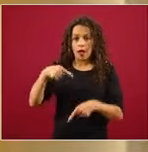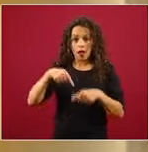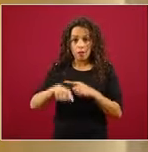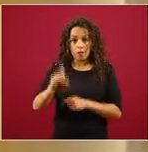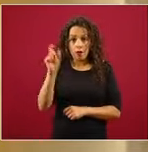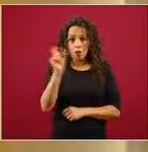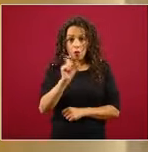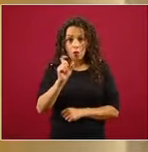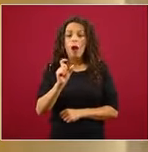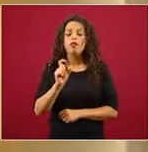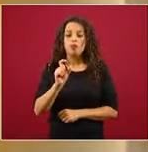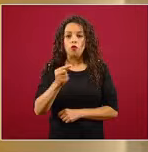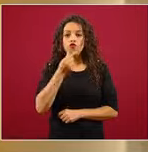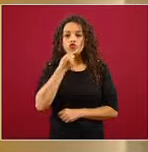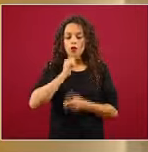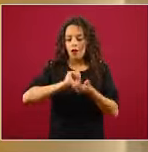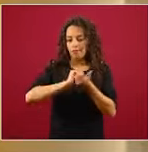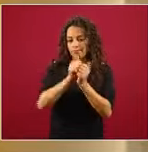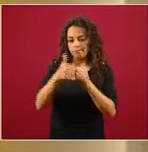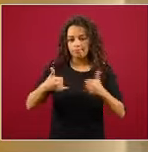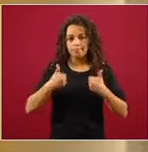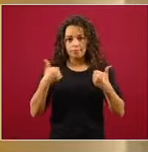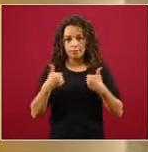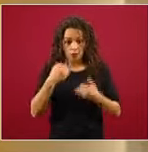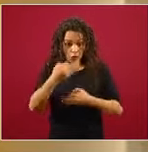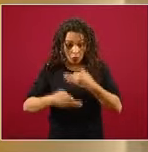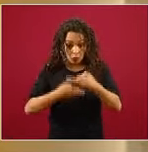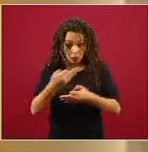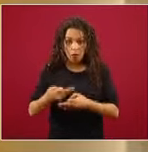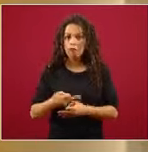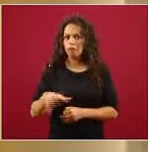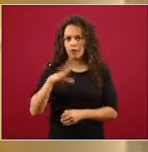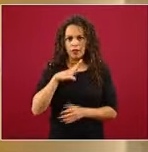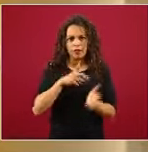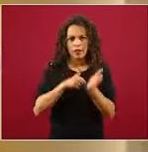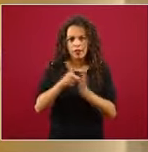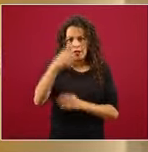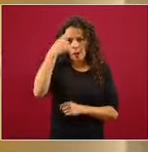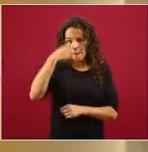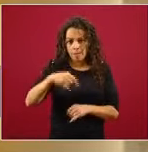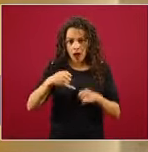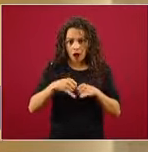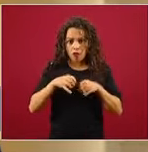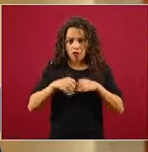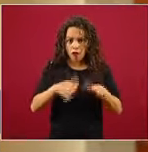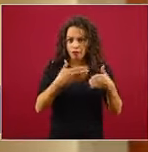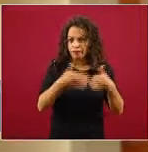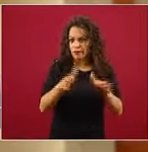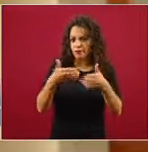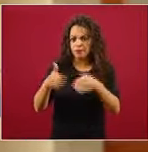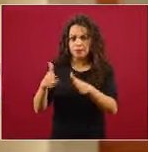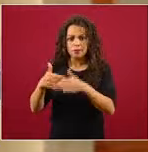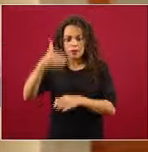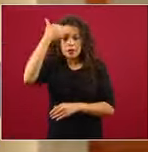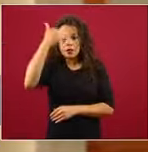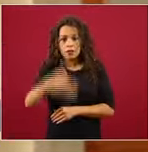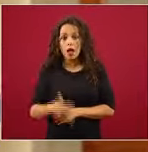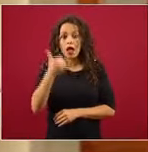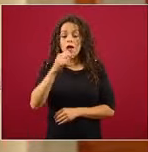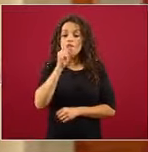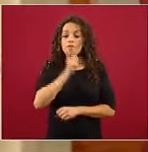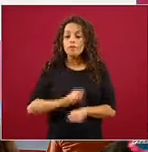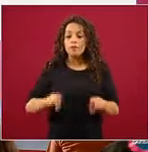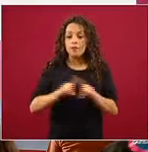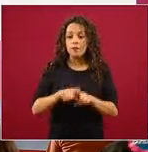adolescentes tienen derecho a acceder a esta información, pero también acceder a los servicios públicos que están disponibles en